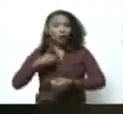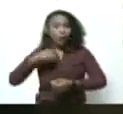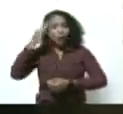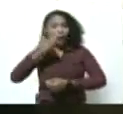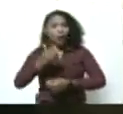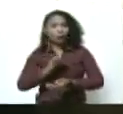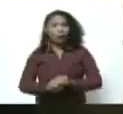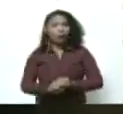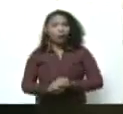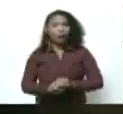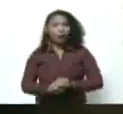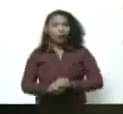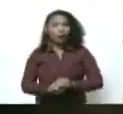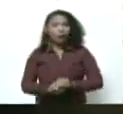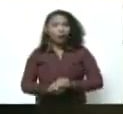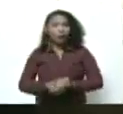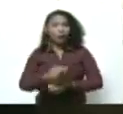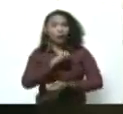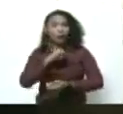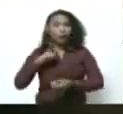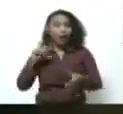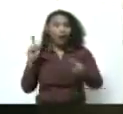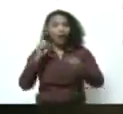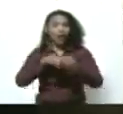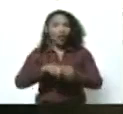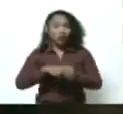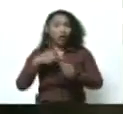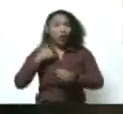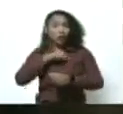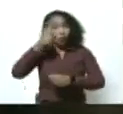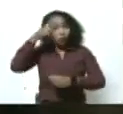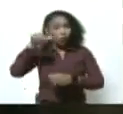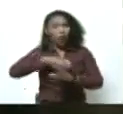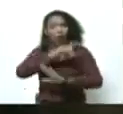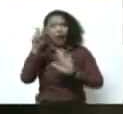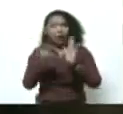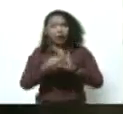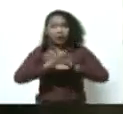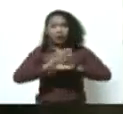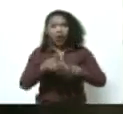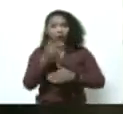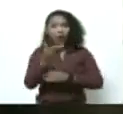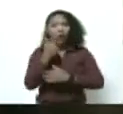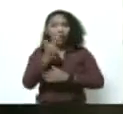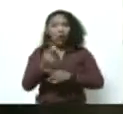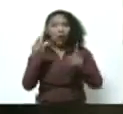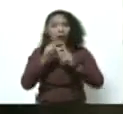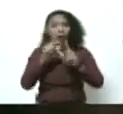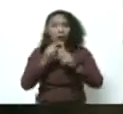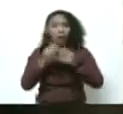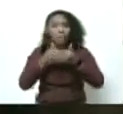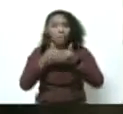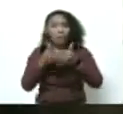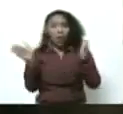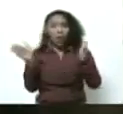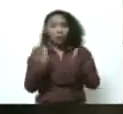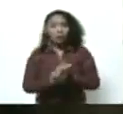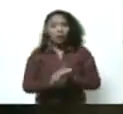militar, personal de afiliados y a nuestro pueblo en general, que ya como usted lo dijo en sus palabras, está abierto